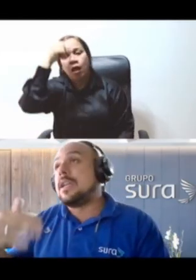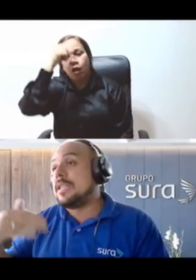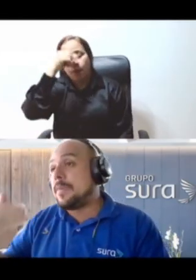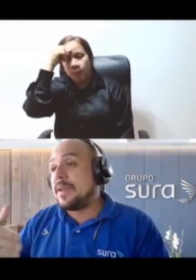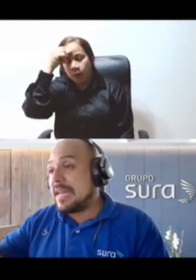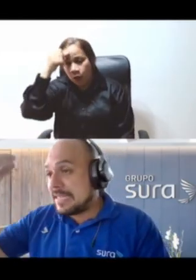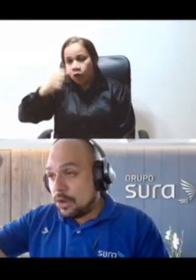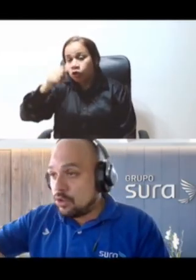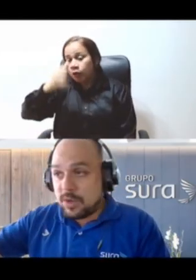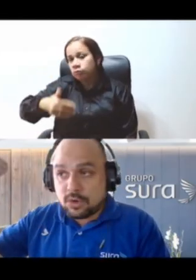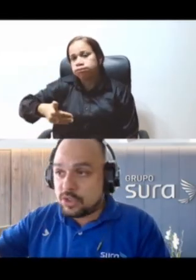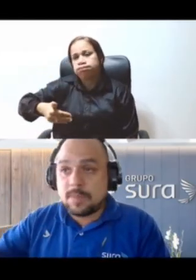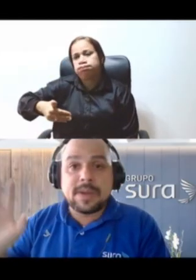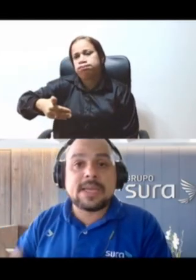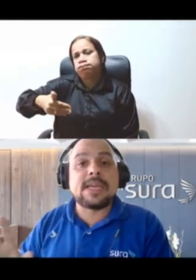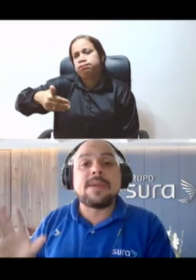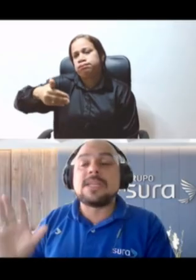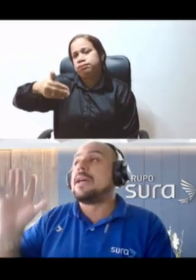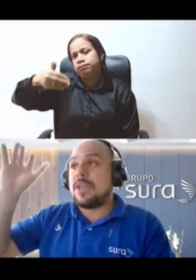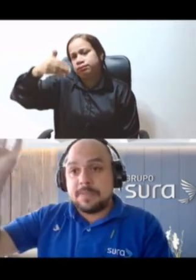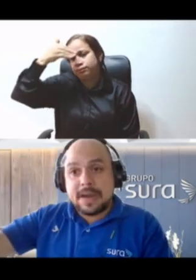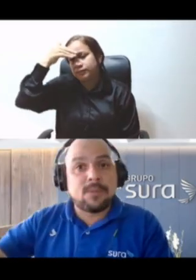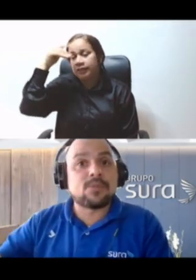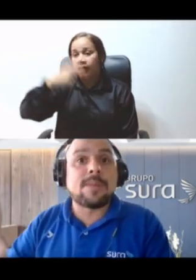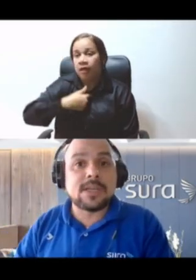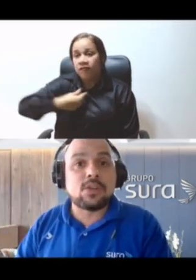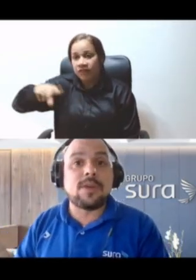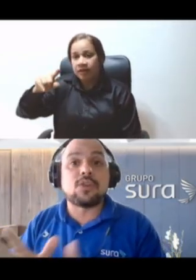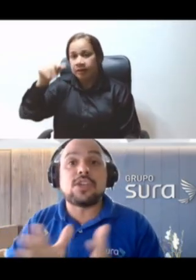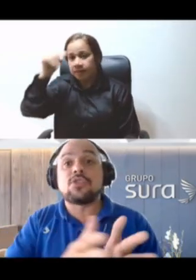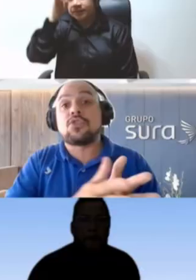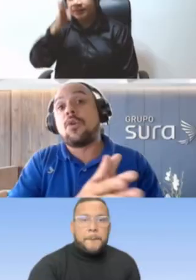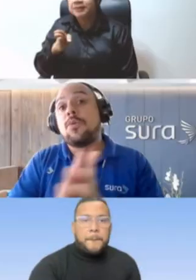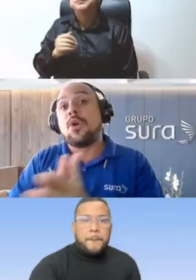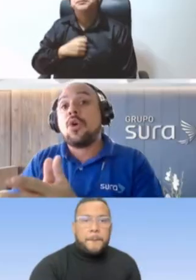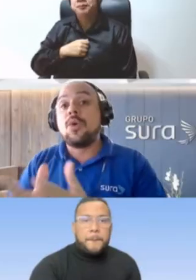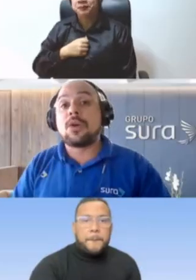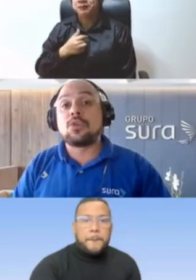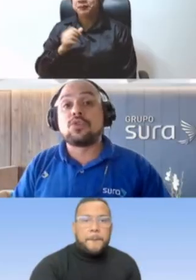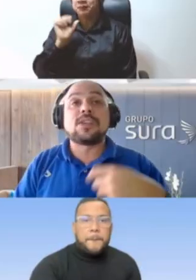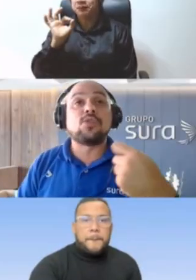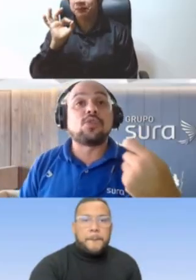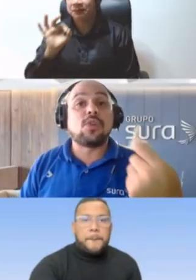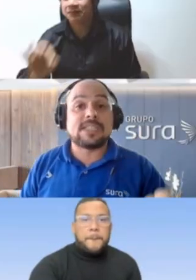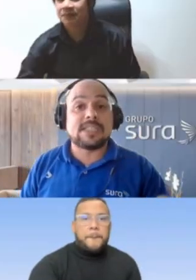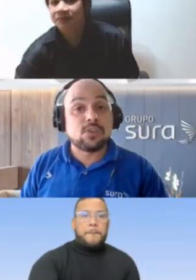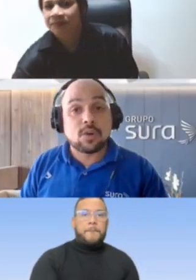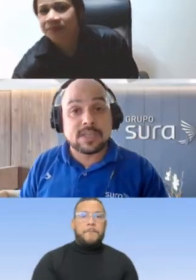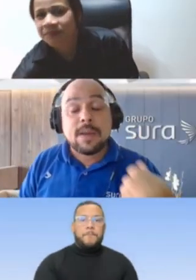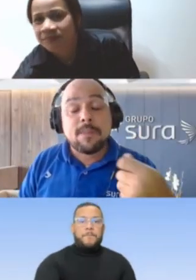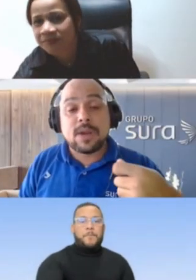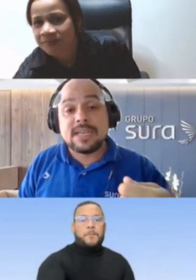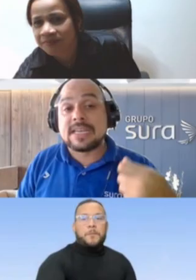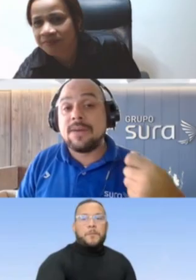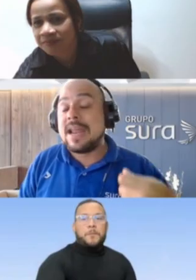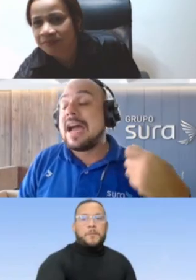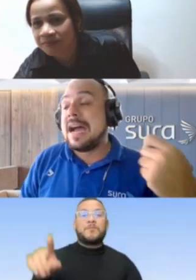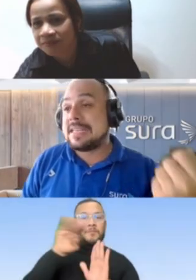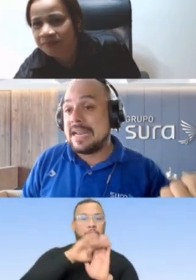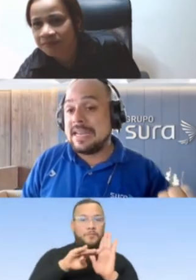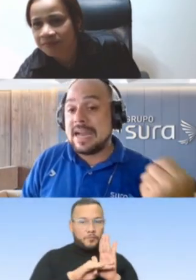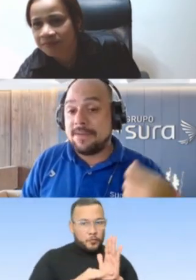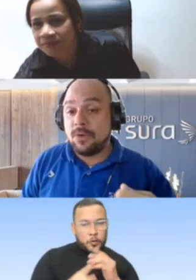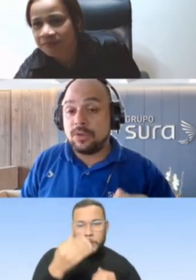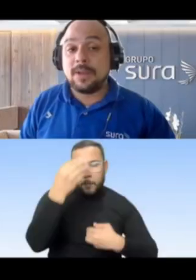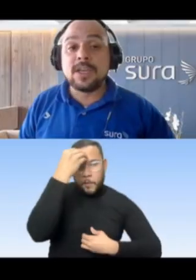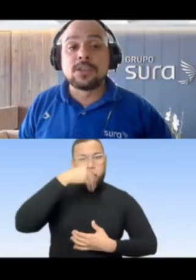abuelito y él siempre me decía, es que los domingos siempre hay que ir a misa. Entonces vamos a misa los domingos y eso se volvió una costumbre. Son todas esas normas morales que